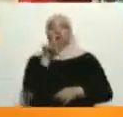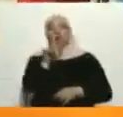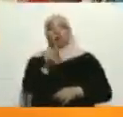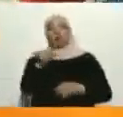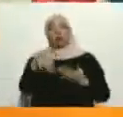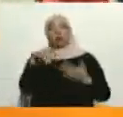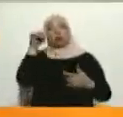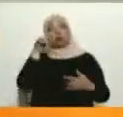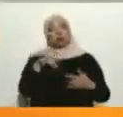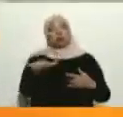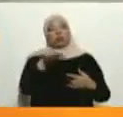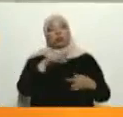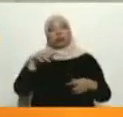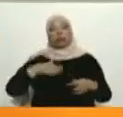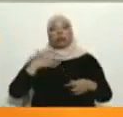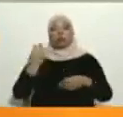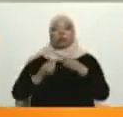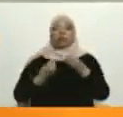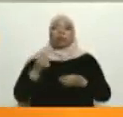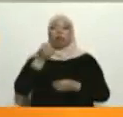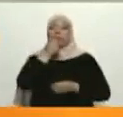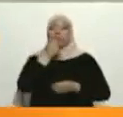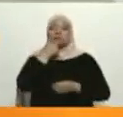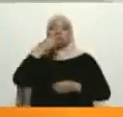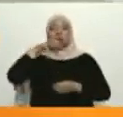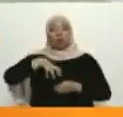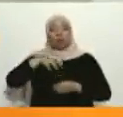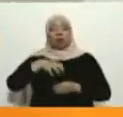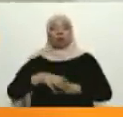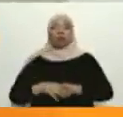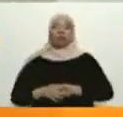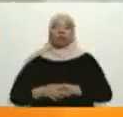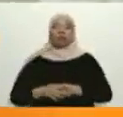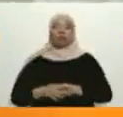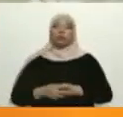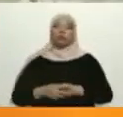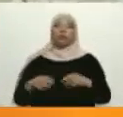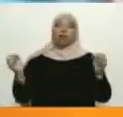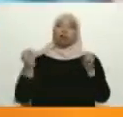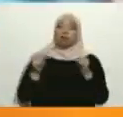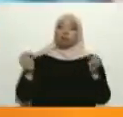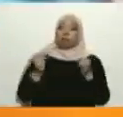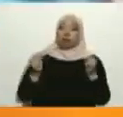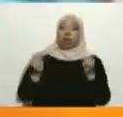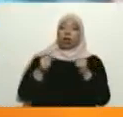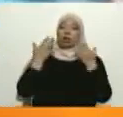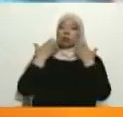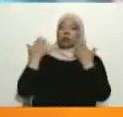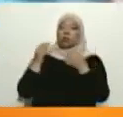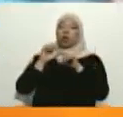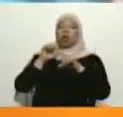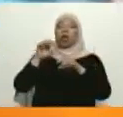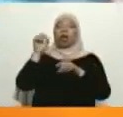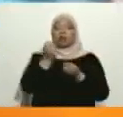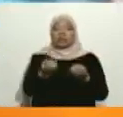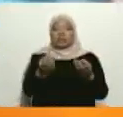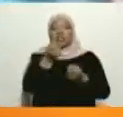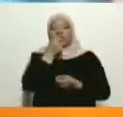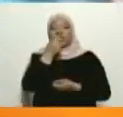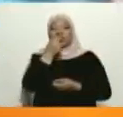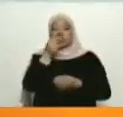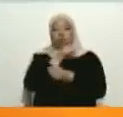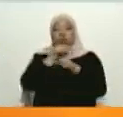de los códigos QR nosotros pudimos Mostrar la belleza de cada uno de los ejes Llaneros el eje andino el eje eh amazónico de guayana